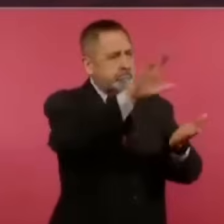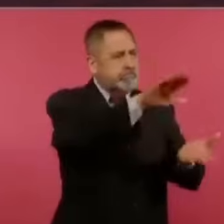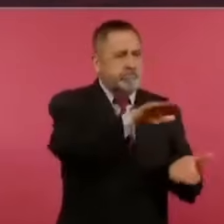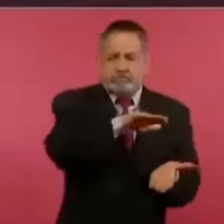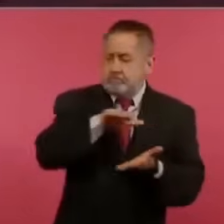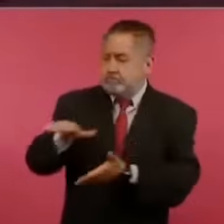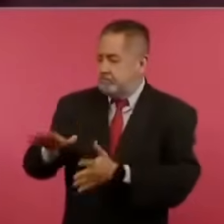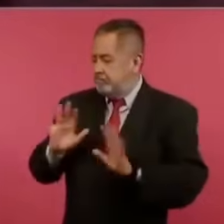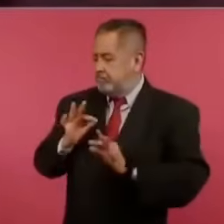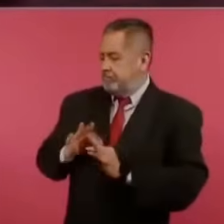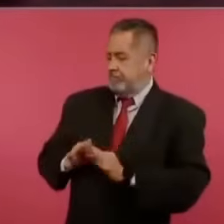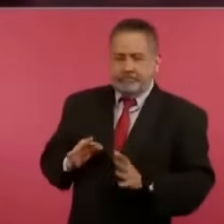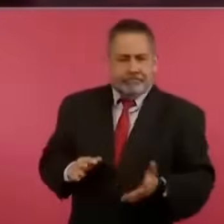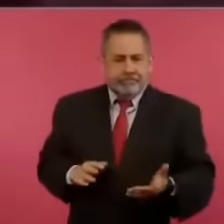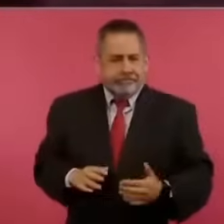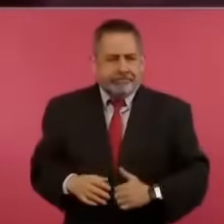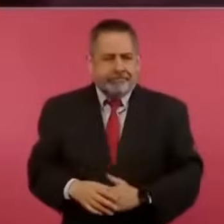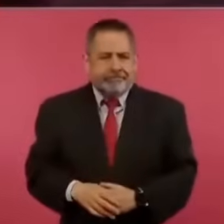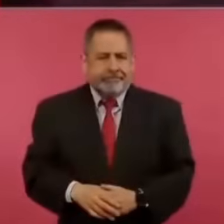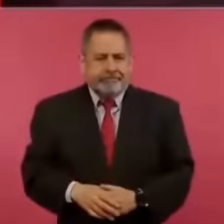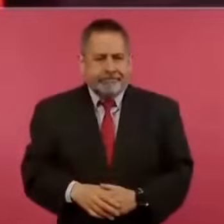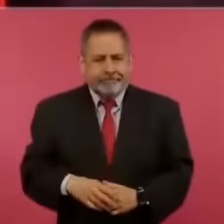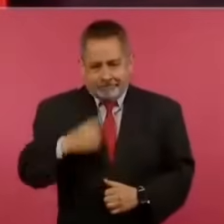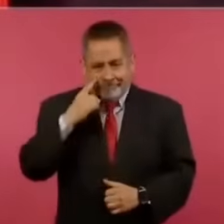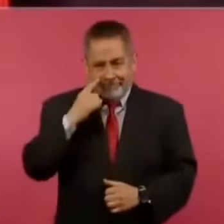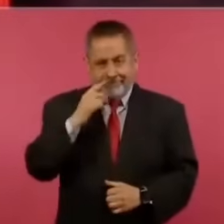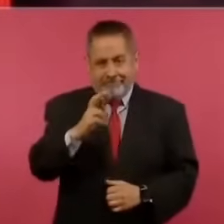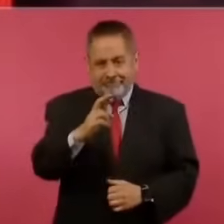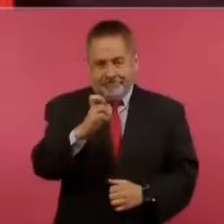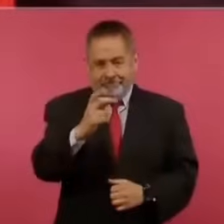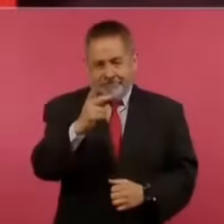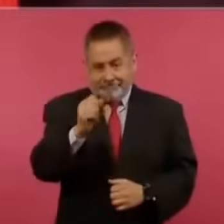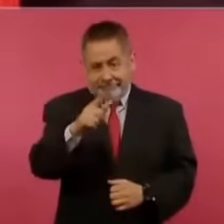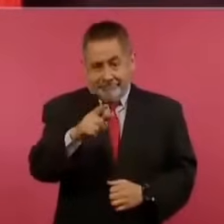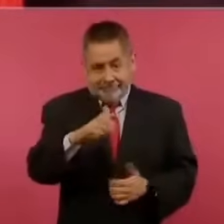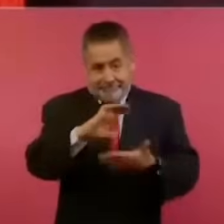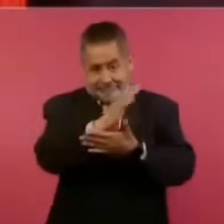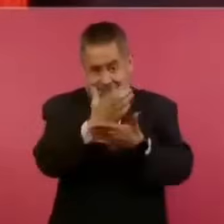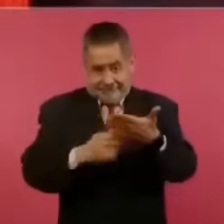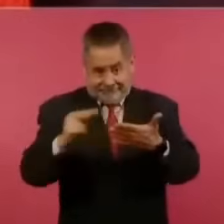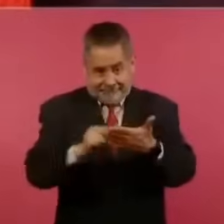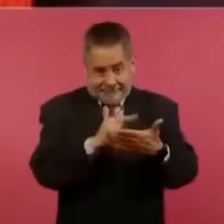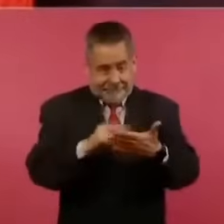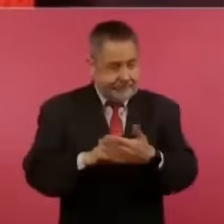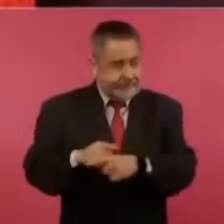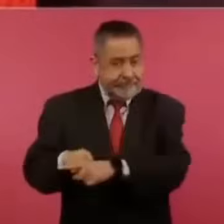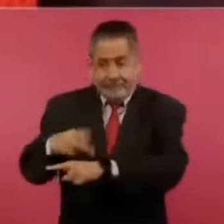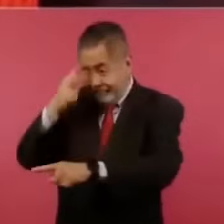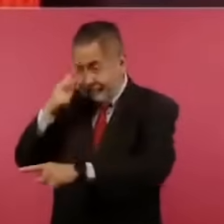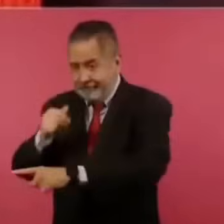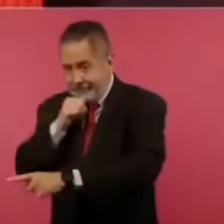les dicen a los del Perú, antes de que se firmara el contrato en México,